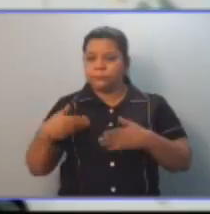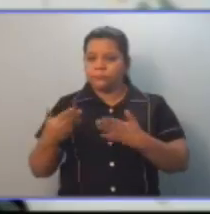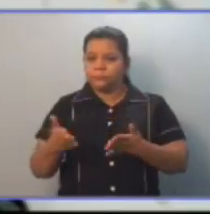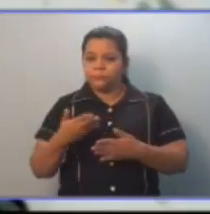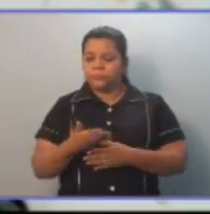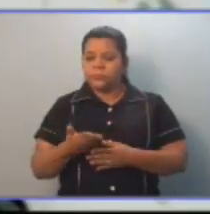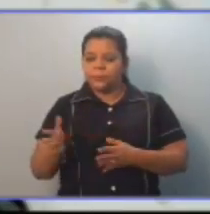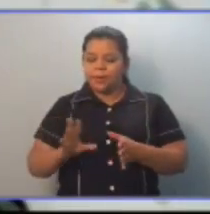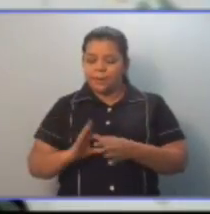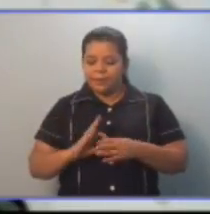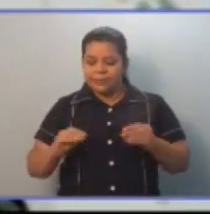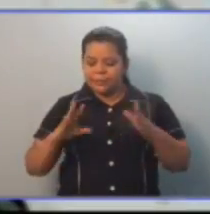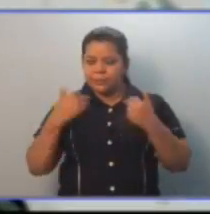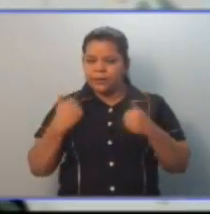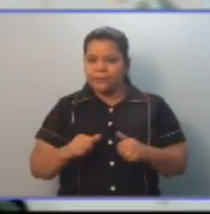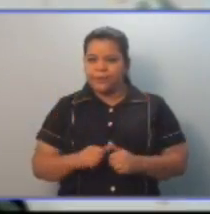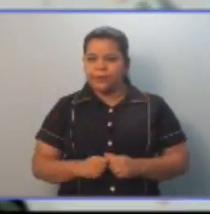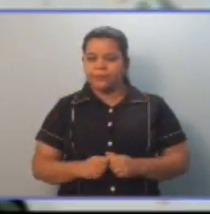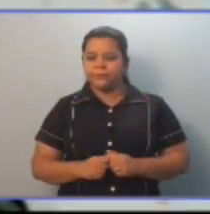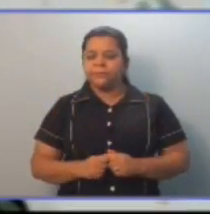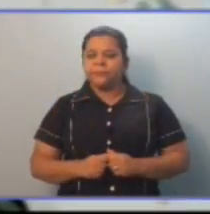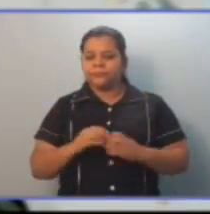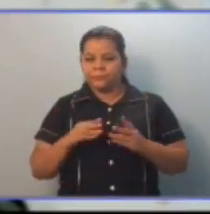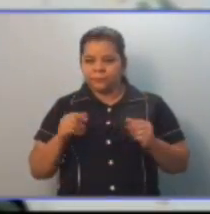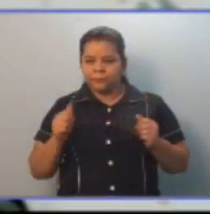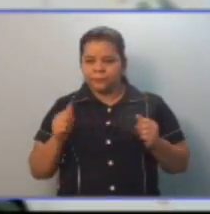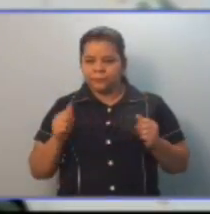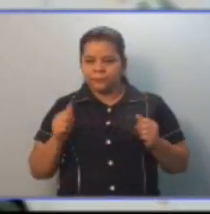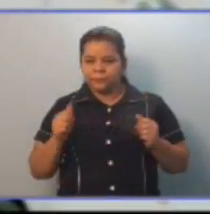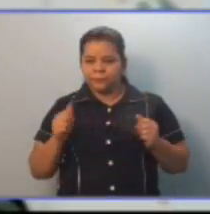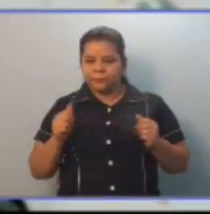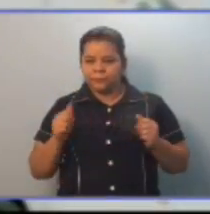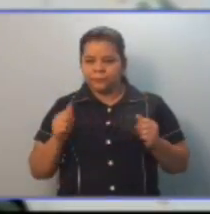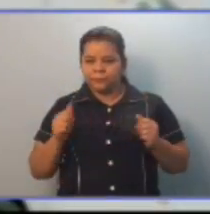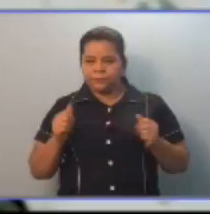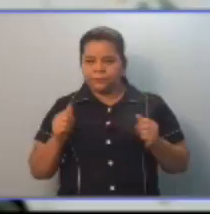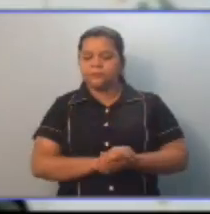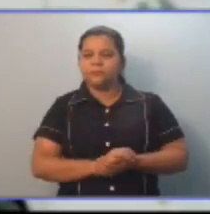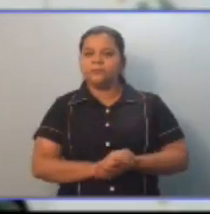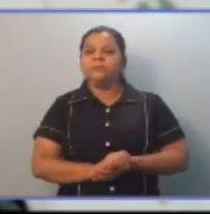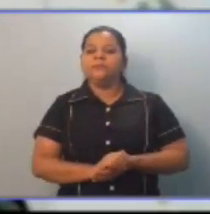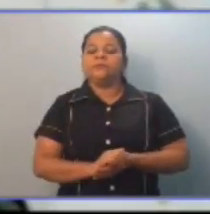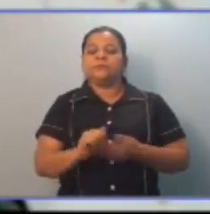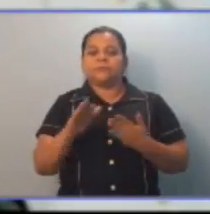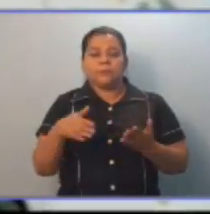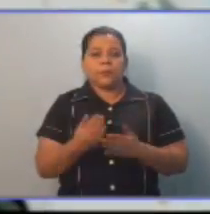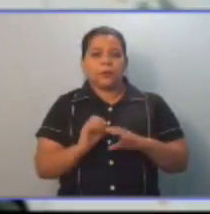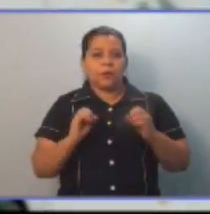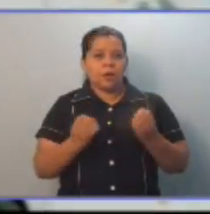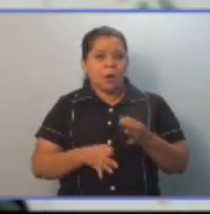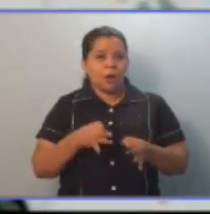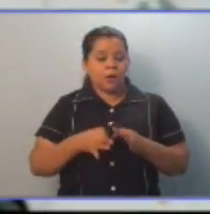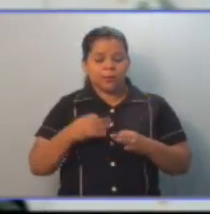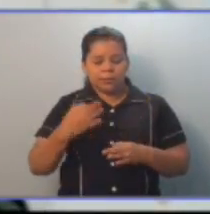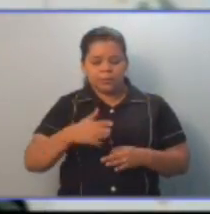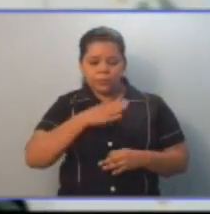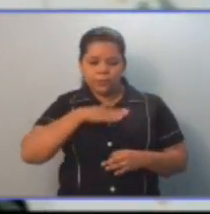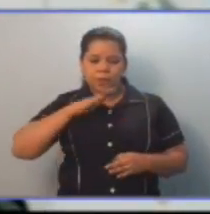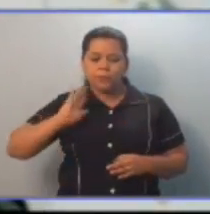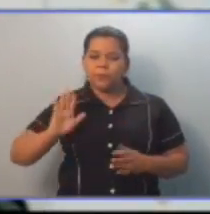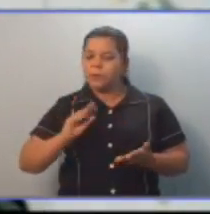una palabra establecida en el texto de la Constitución. Por ejemplo, debido proceso, que todos los abogados decimos que el órgano judicial debe de cumplir, no